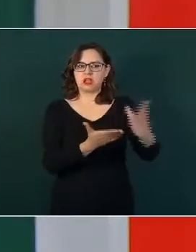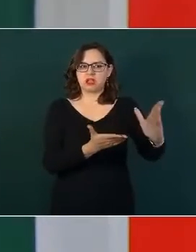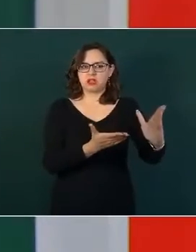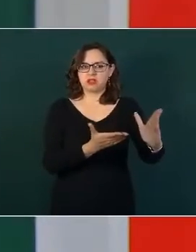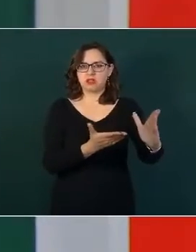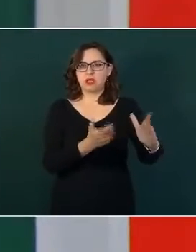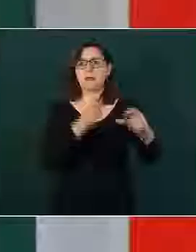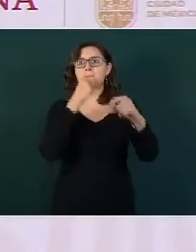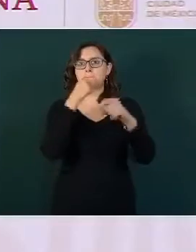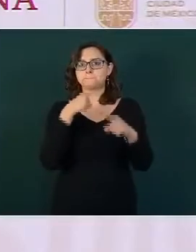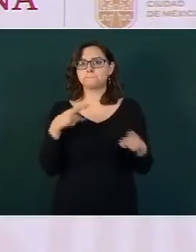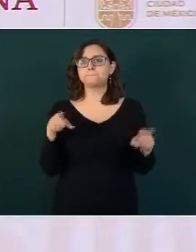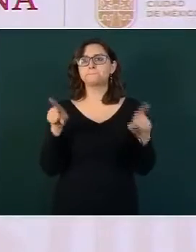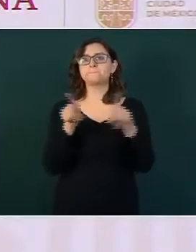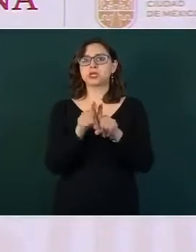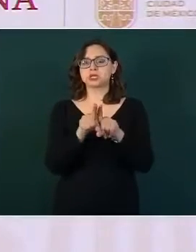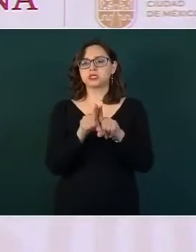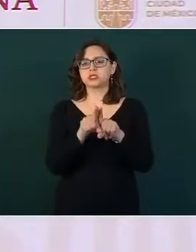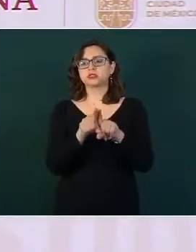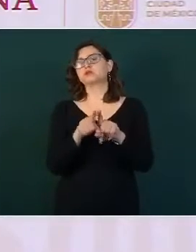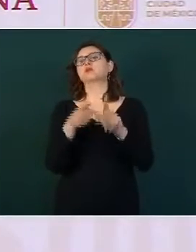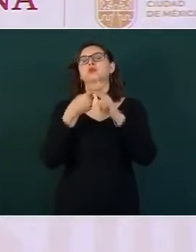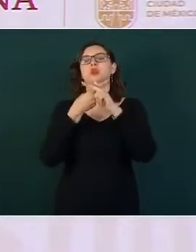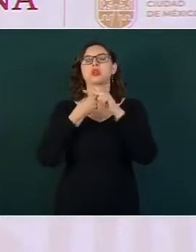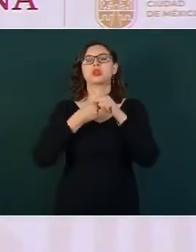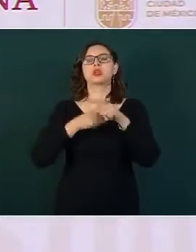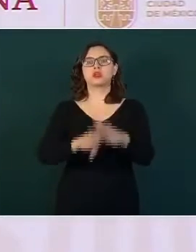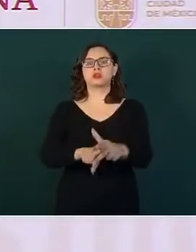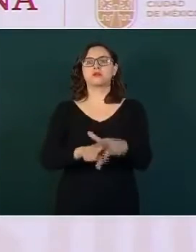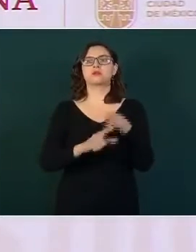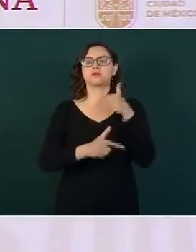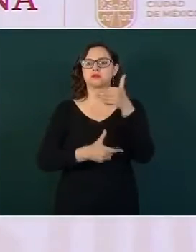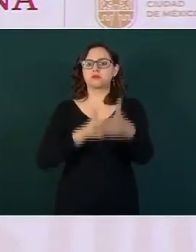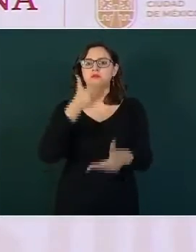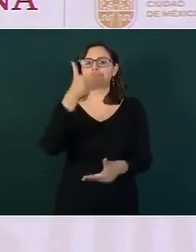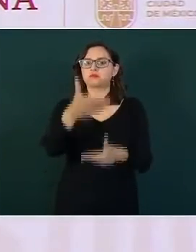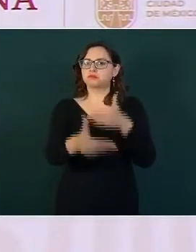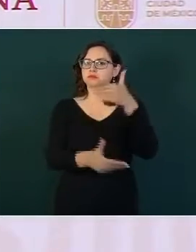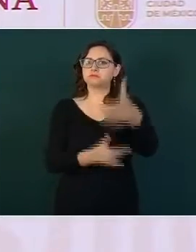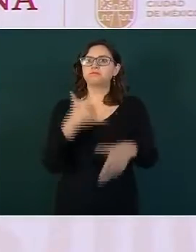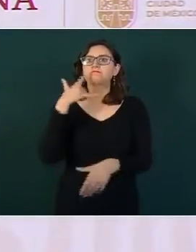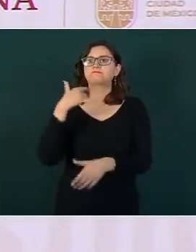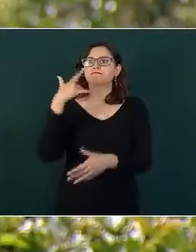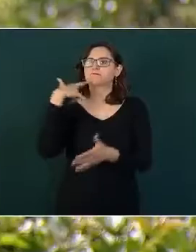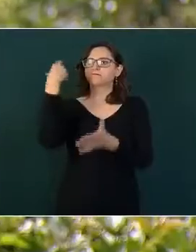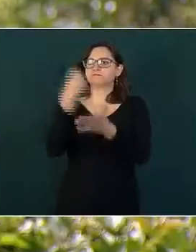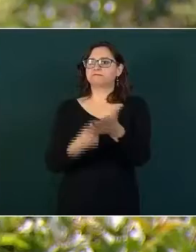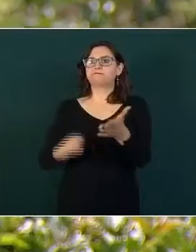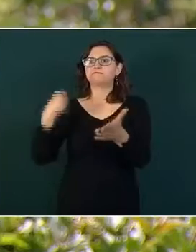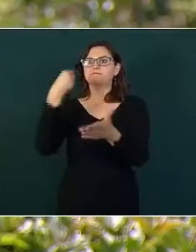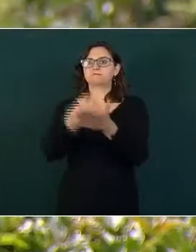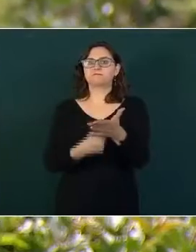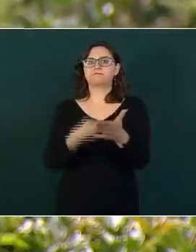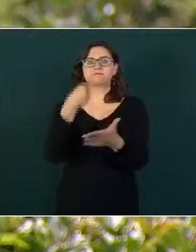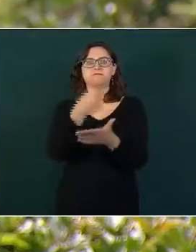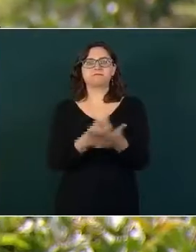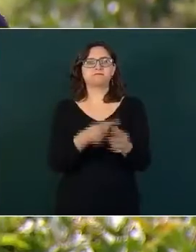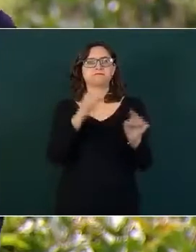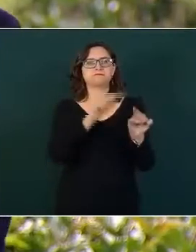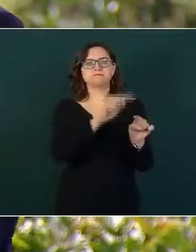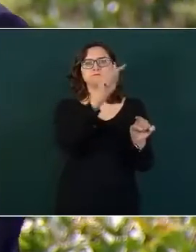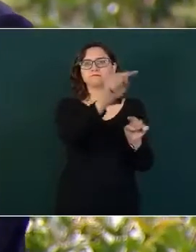la reconstrucción de la seguridad y de la paz en las regiones